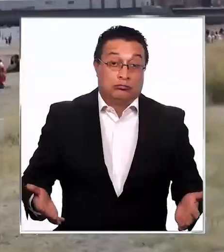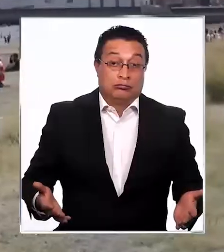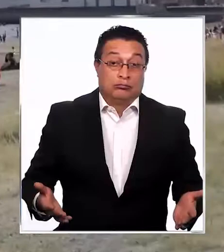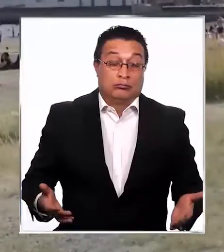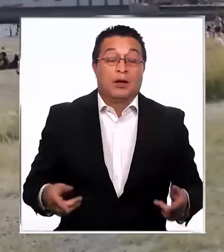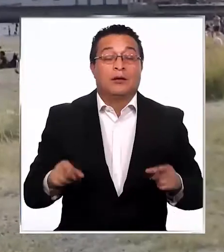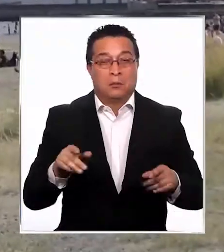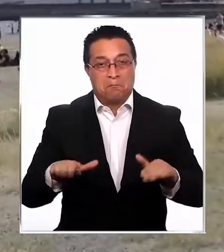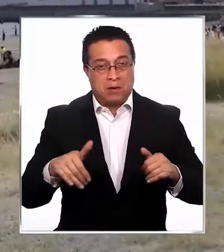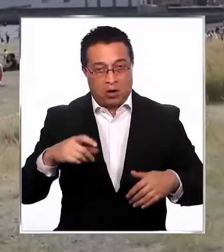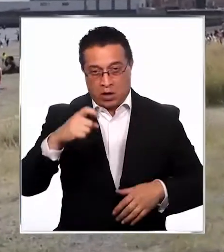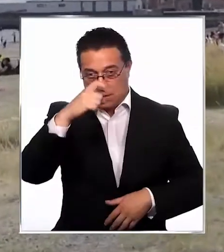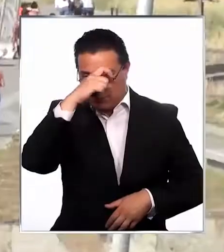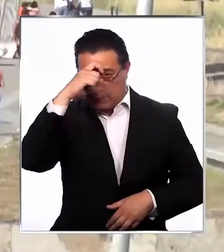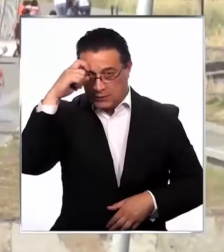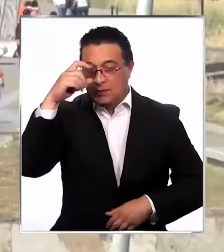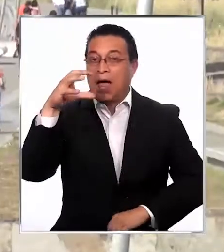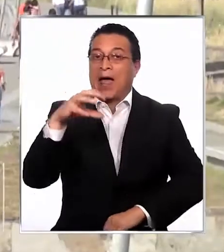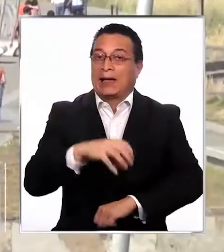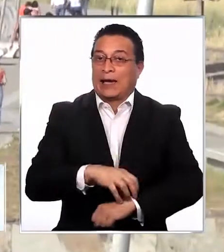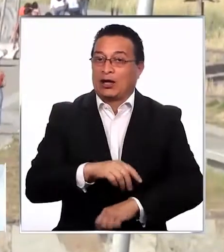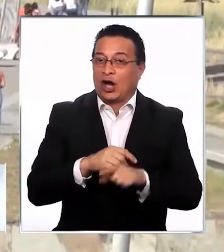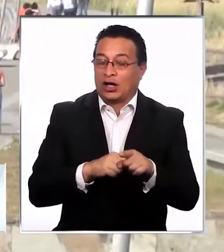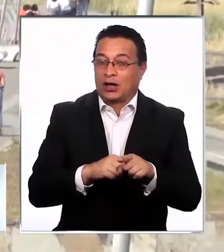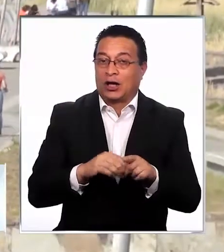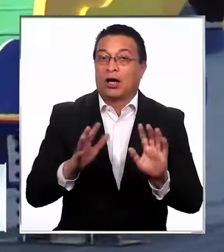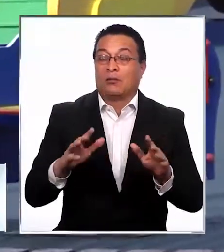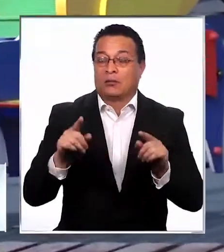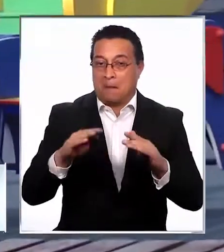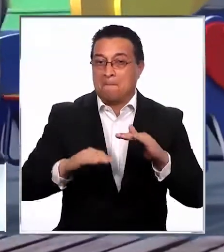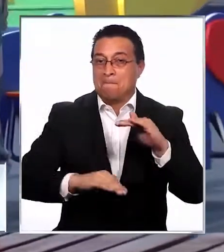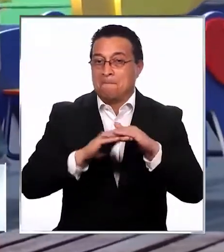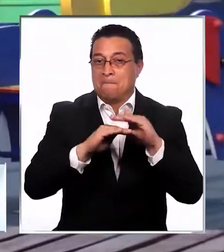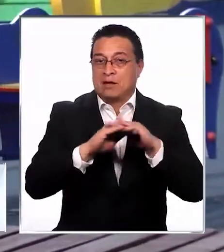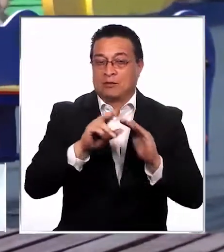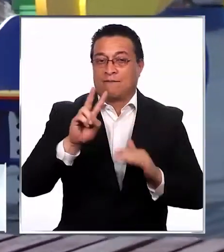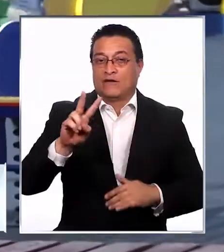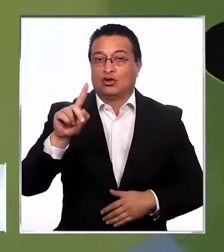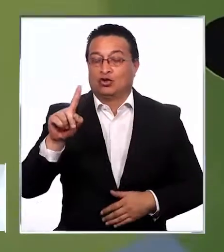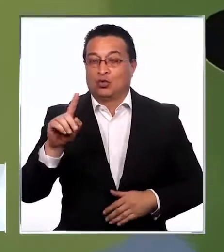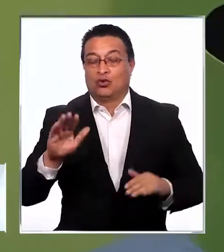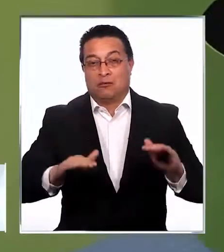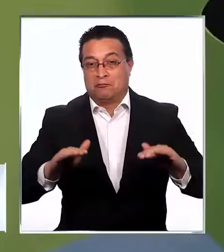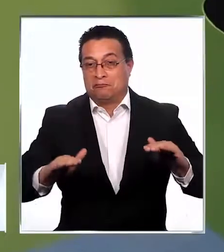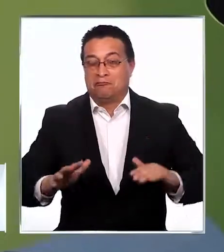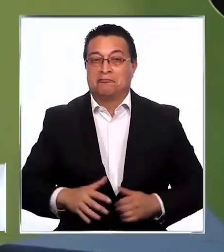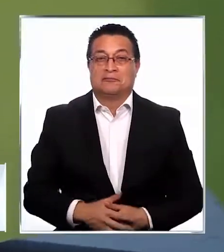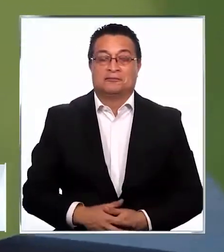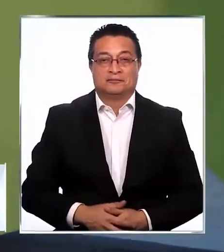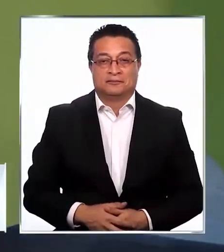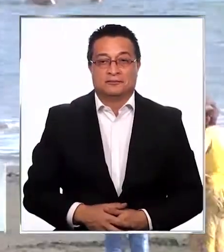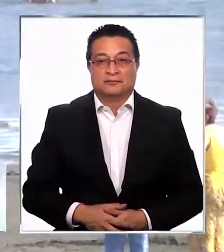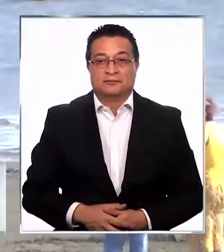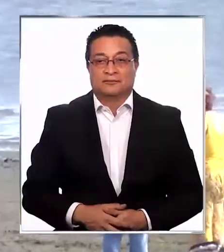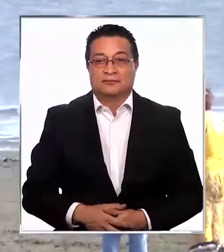se mantienen las altas temperaturas en la región se espera que alcancen un máximo de 21 grados